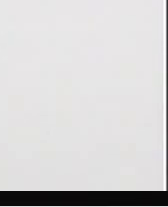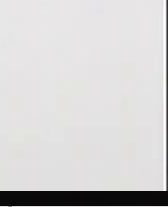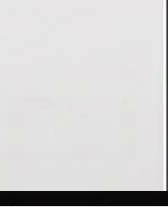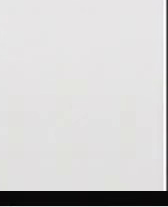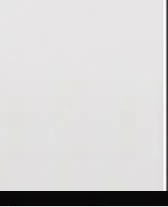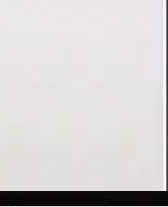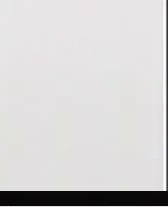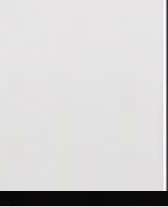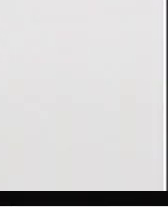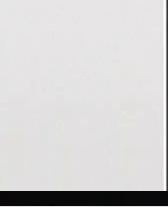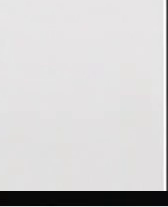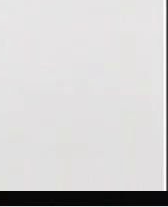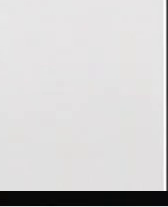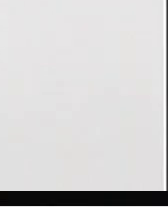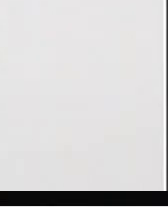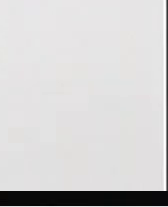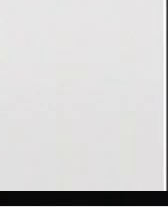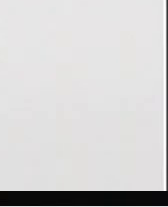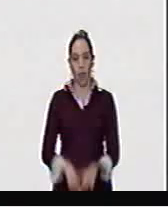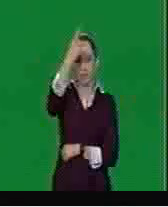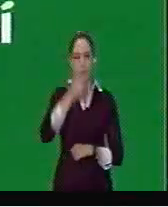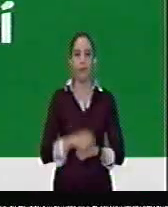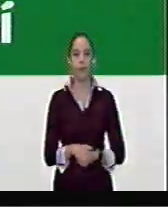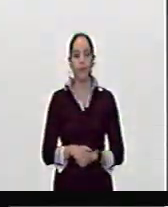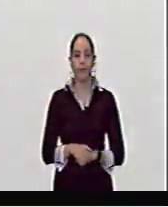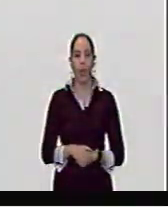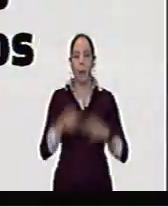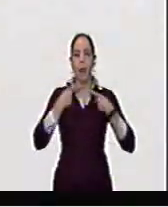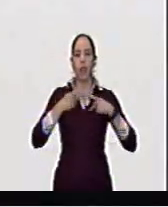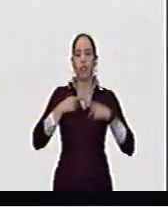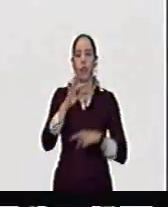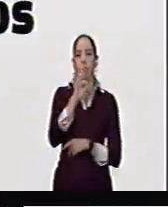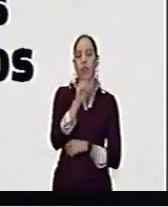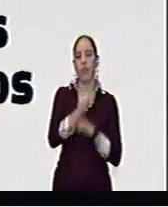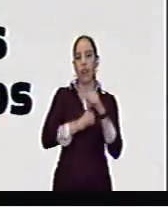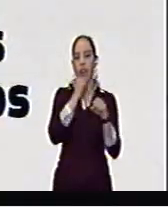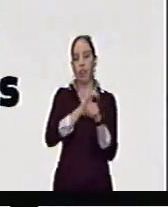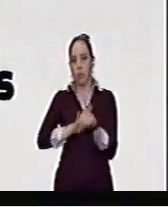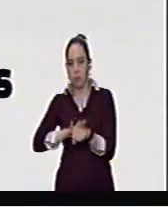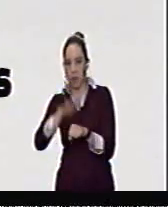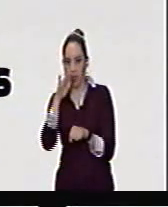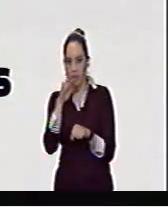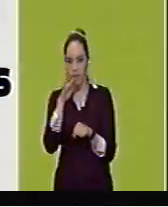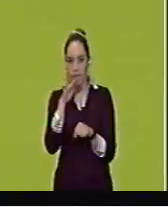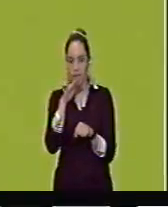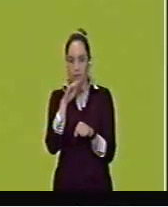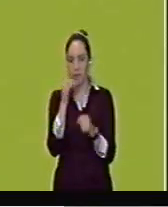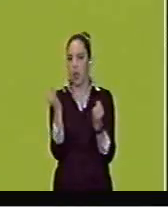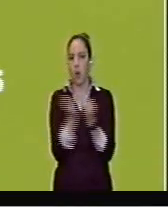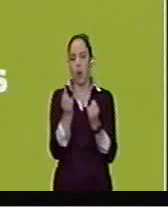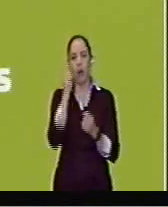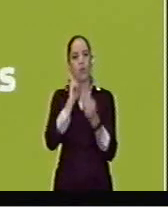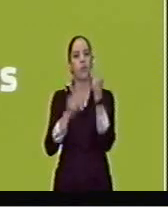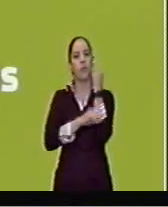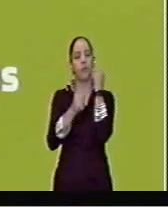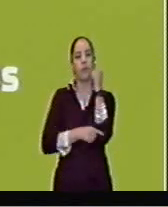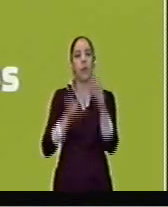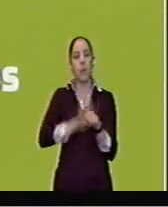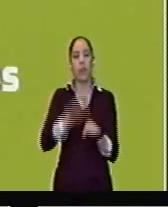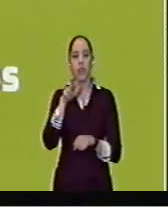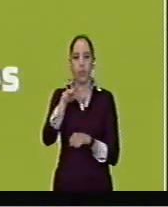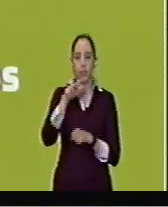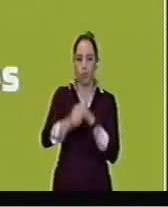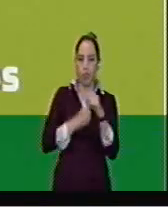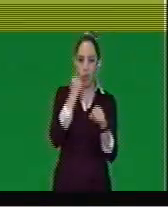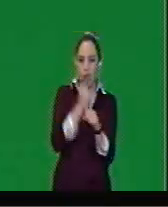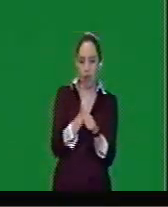Continúa el proceso de vacunación en el estado de San Luis Potosí para personas de 40 y más años, así como a embarazadas